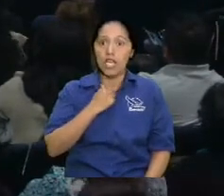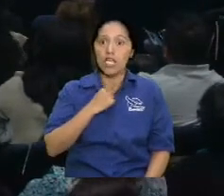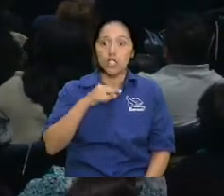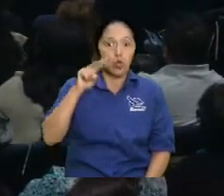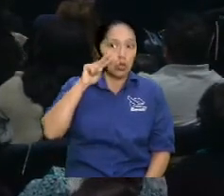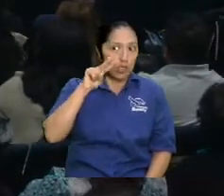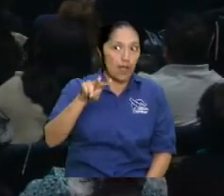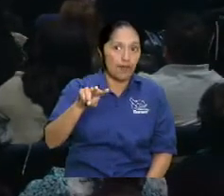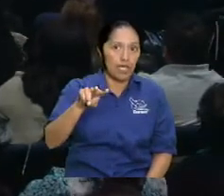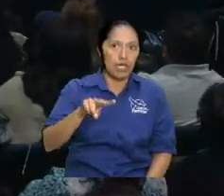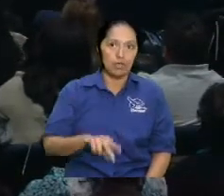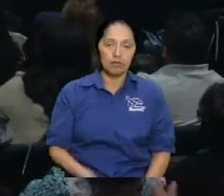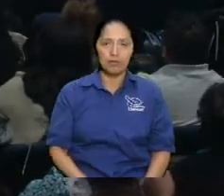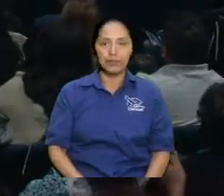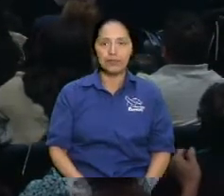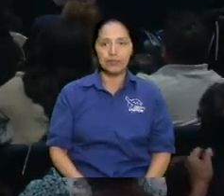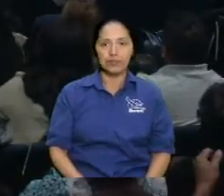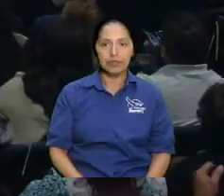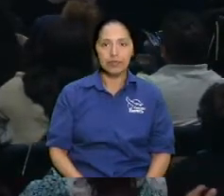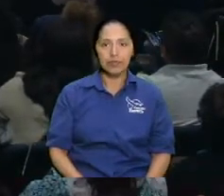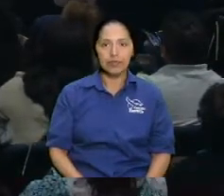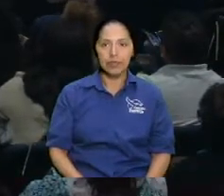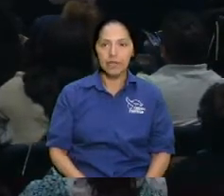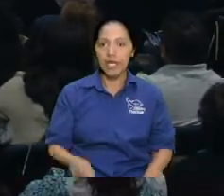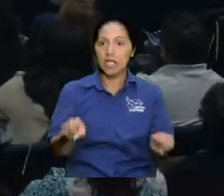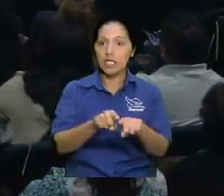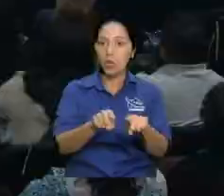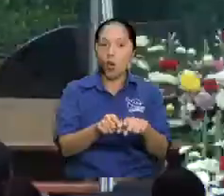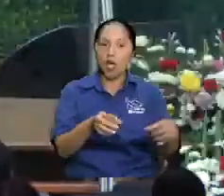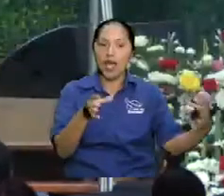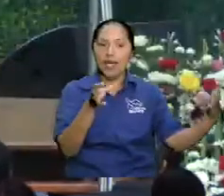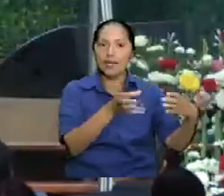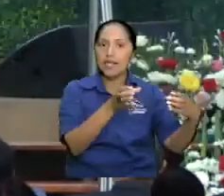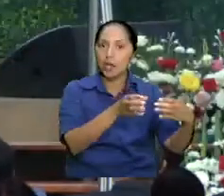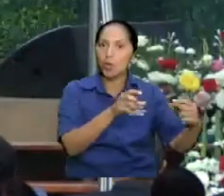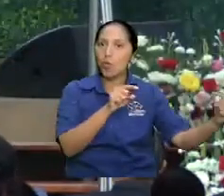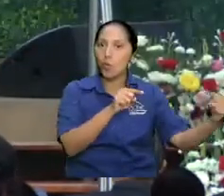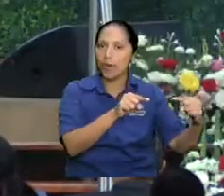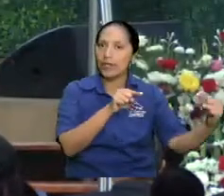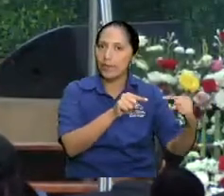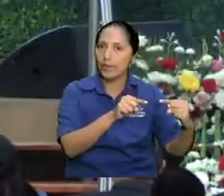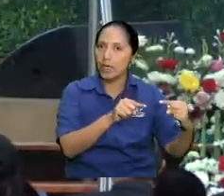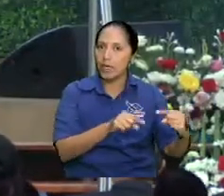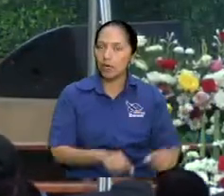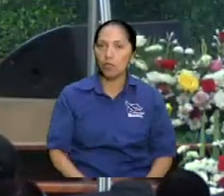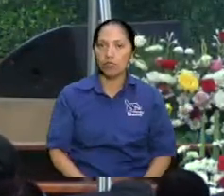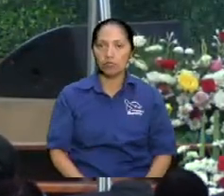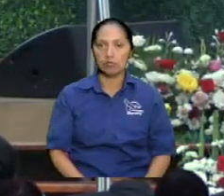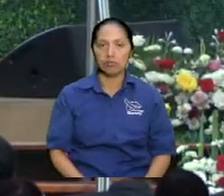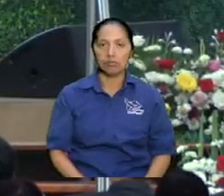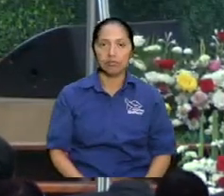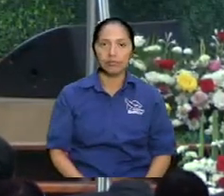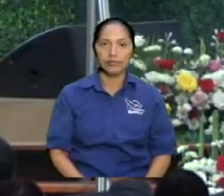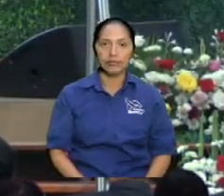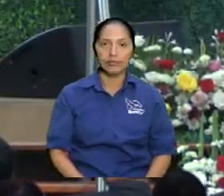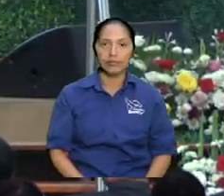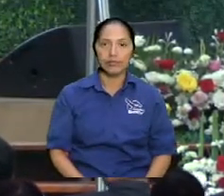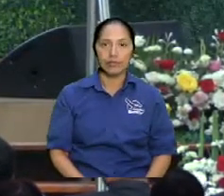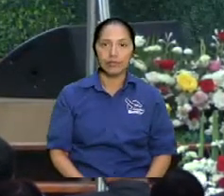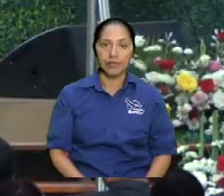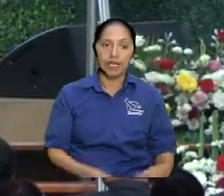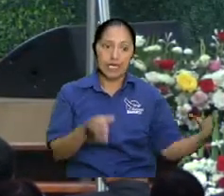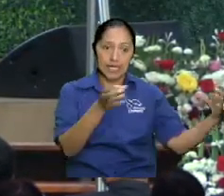Madián. Pero Madián tiene otra cosa más terrible, que está aquí en el capítulo